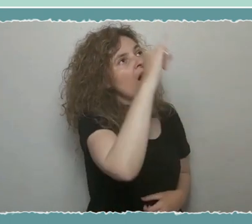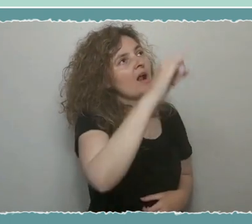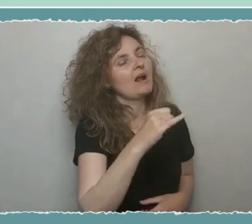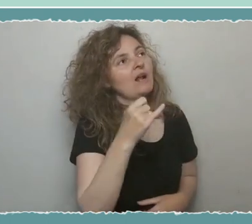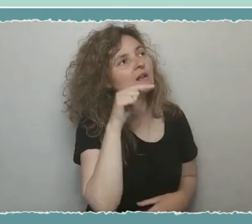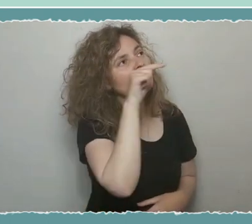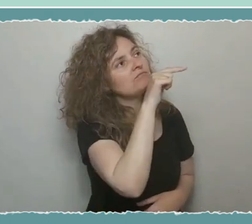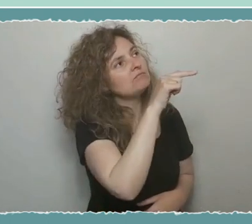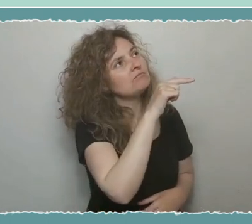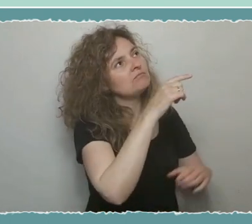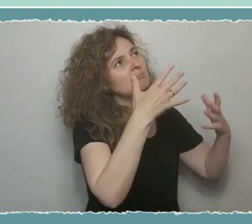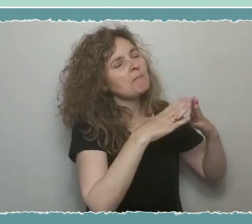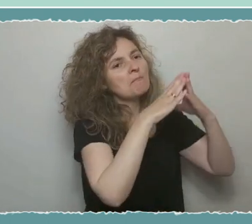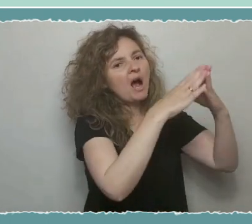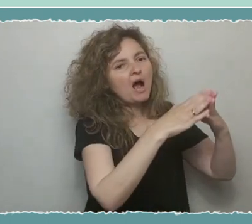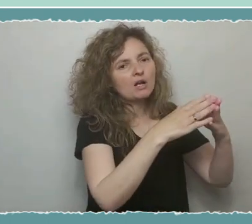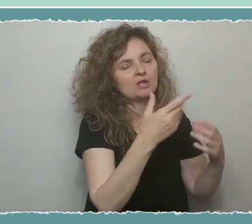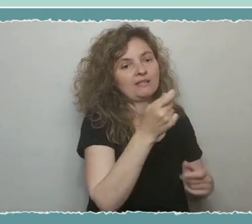ben quente. Aquel buque